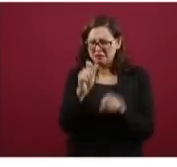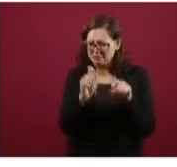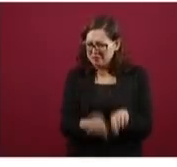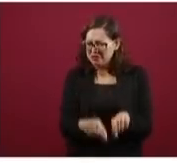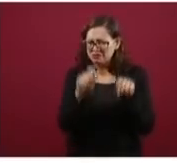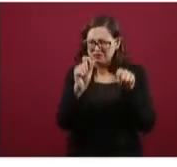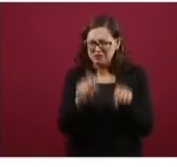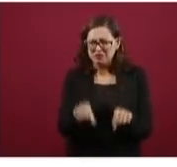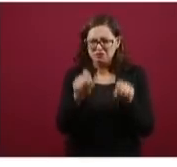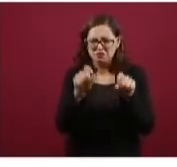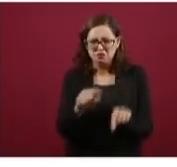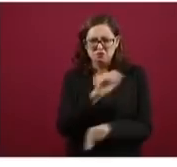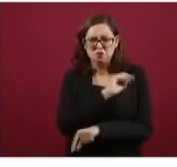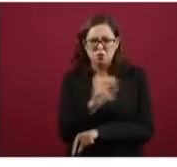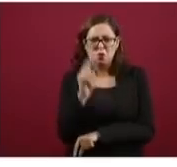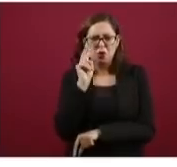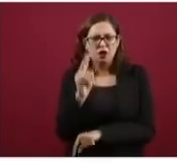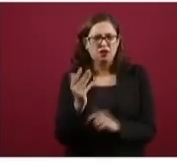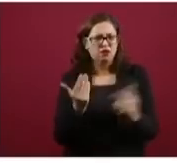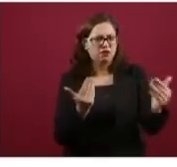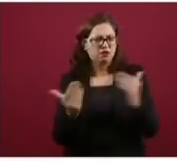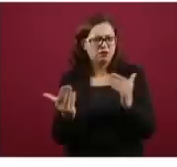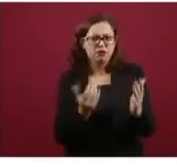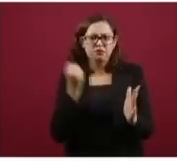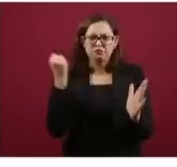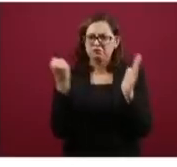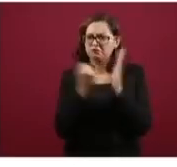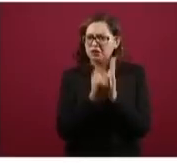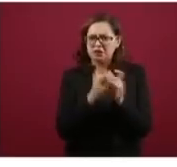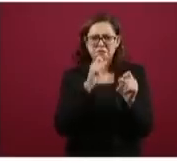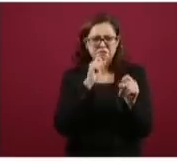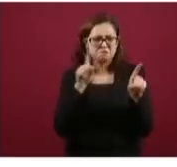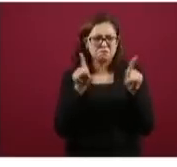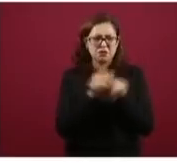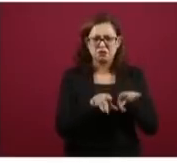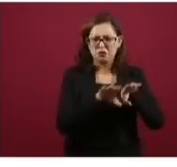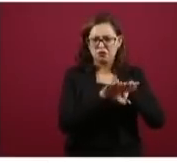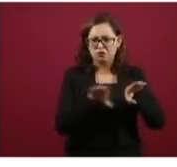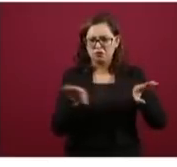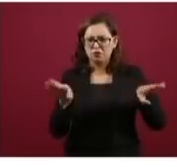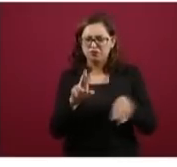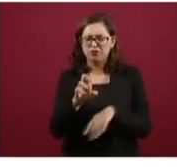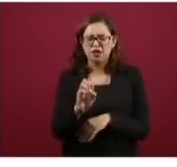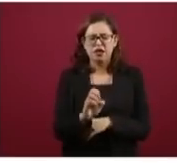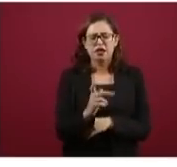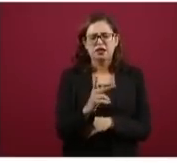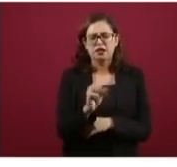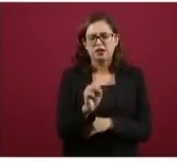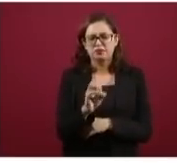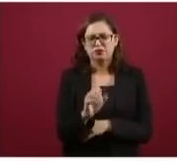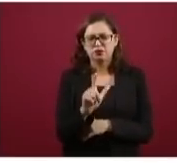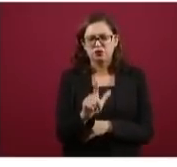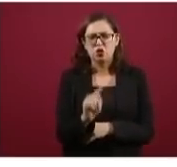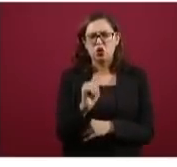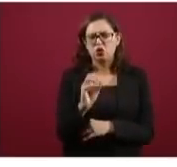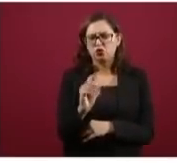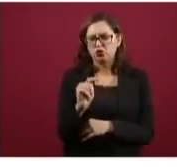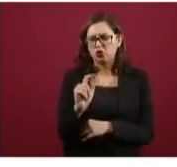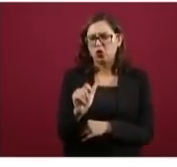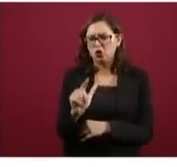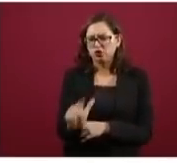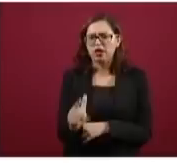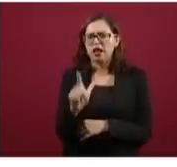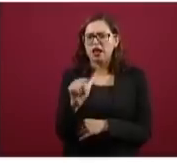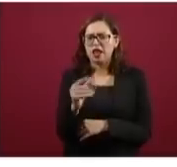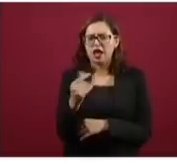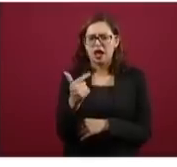aquí lo pueden ver ustedes por marcas se han mantenido repsol orsán lagos y total como los más económicos